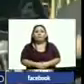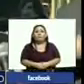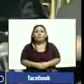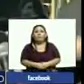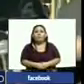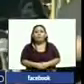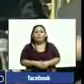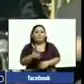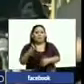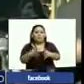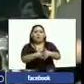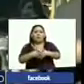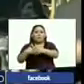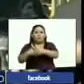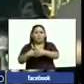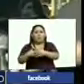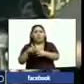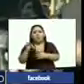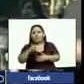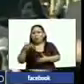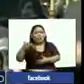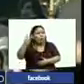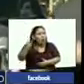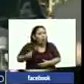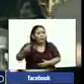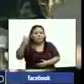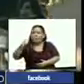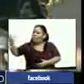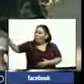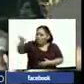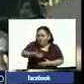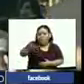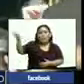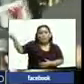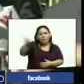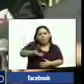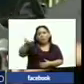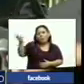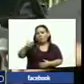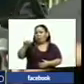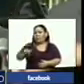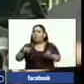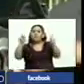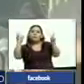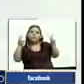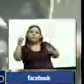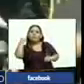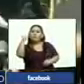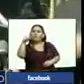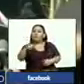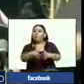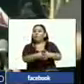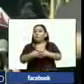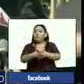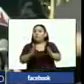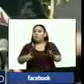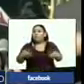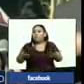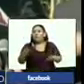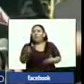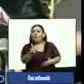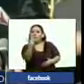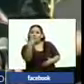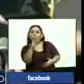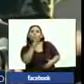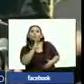Estados Unidos procesa gente diariamente o sea es un tema de mucha importancia para Estados Unidos únicamente se han regresado